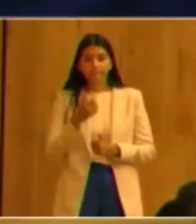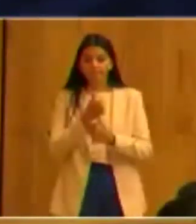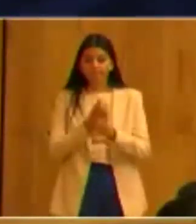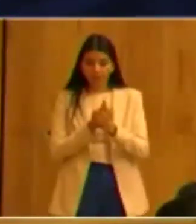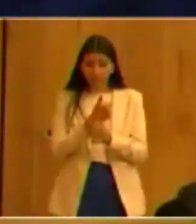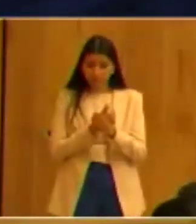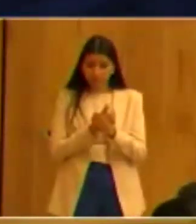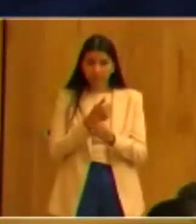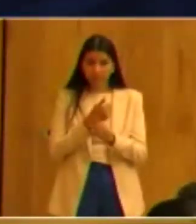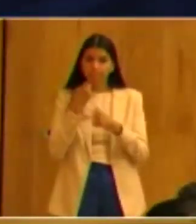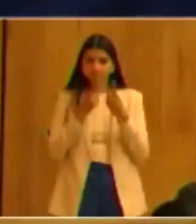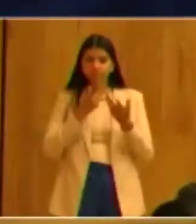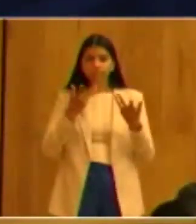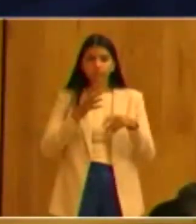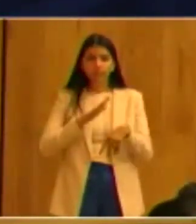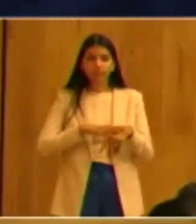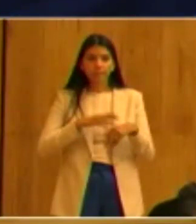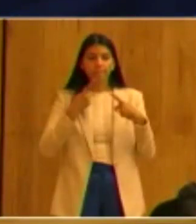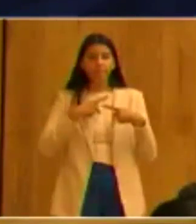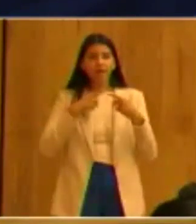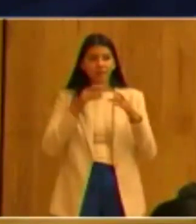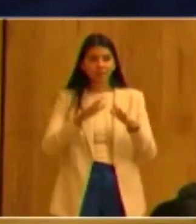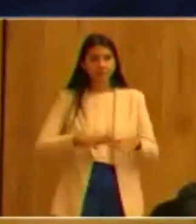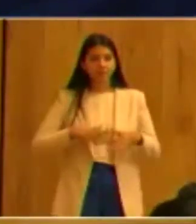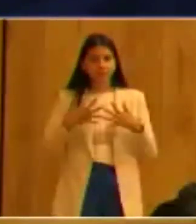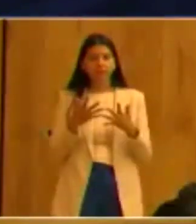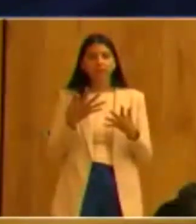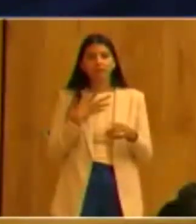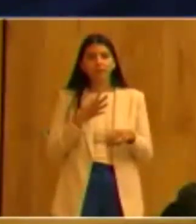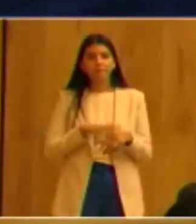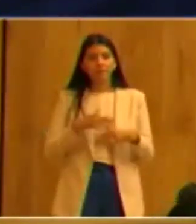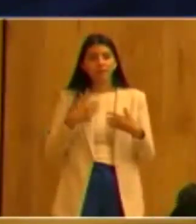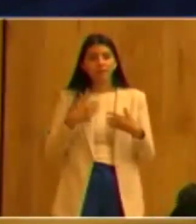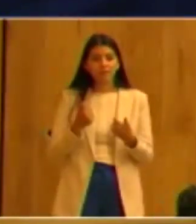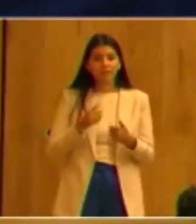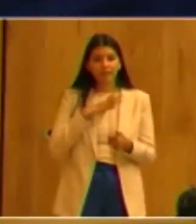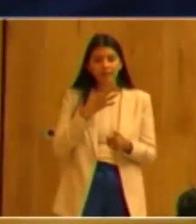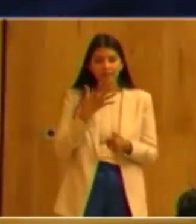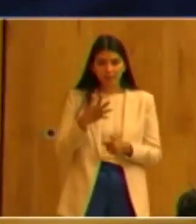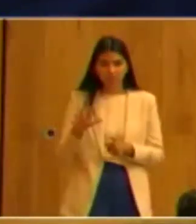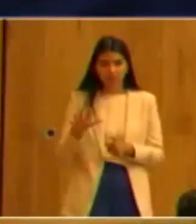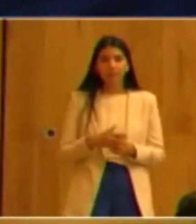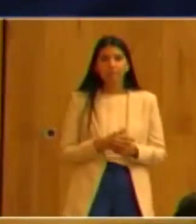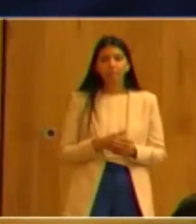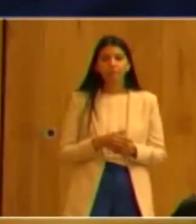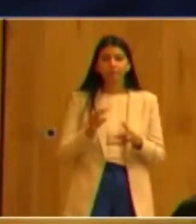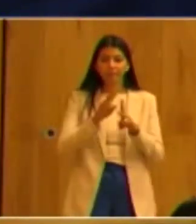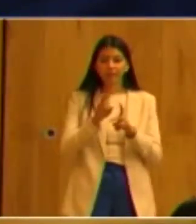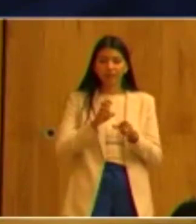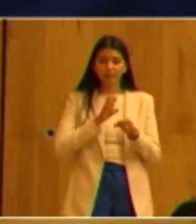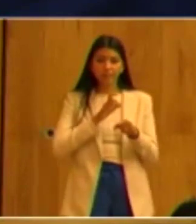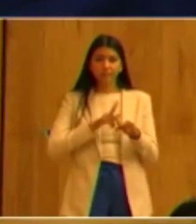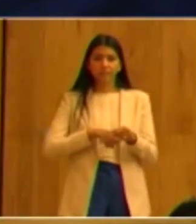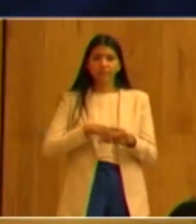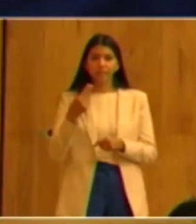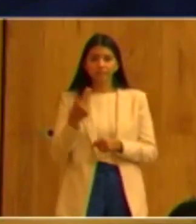participación que llegara a más público, ¿no? que hubiera más entendimiento general. Los casos particulares tienen